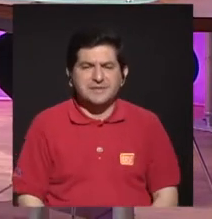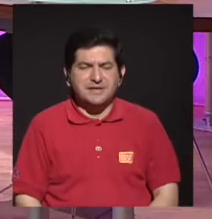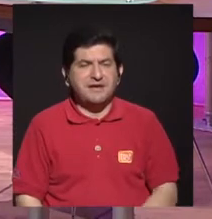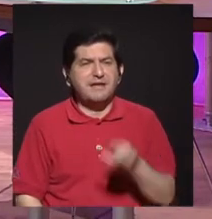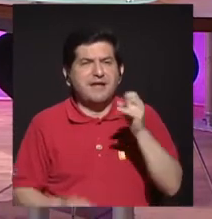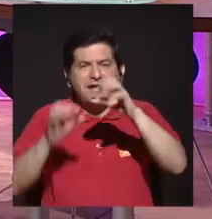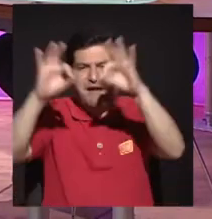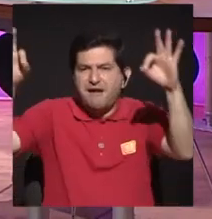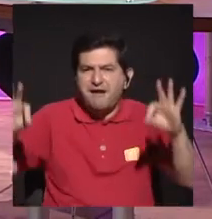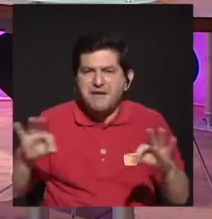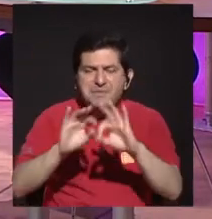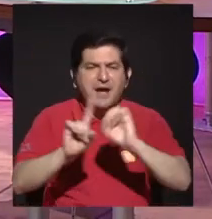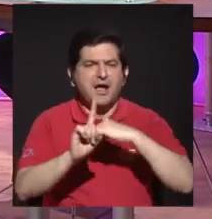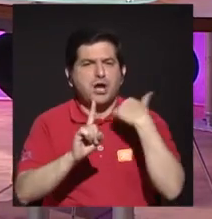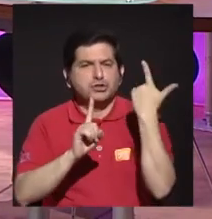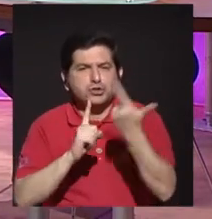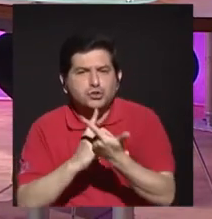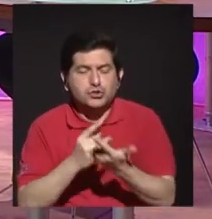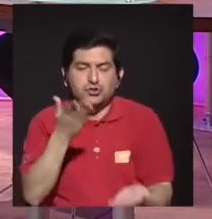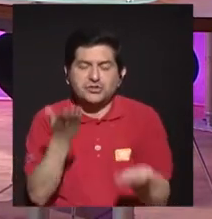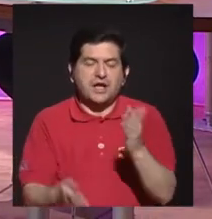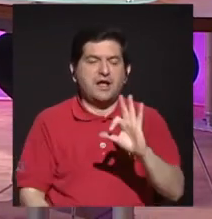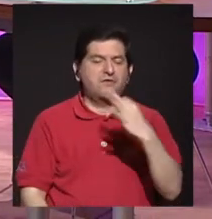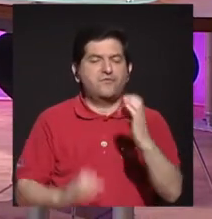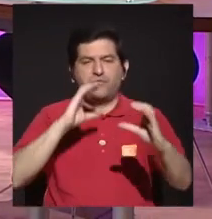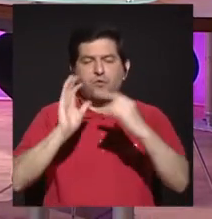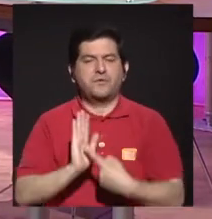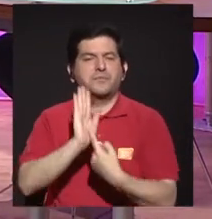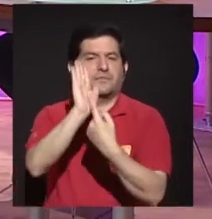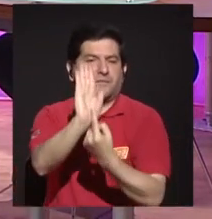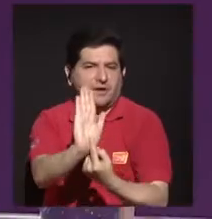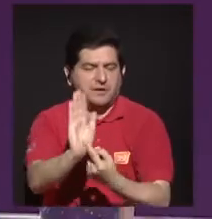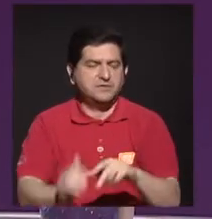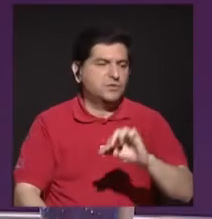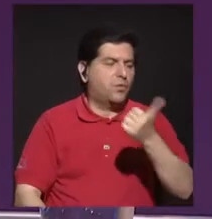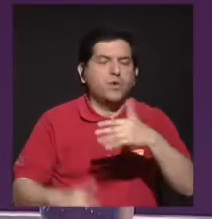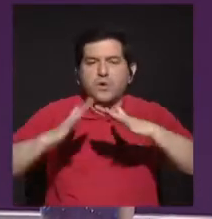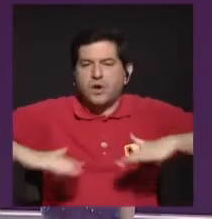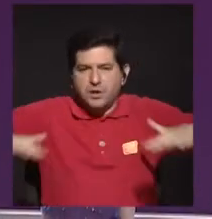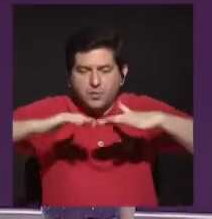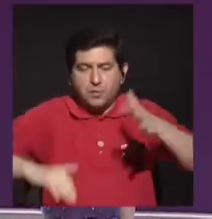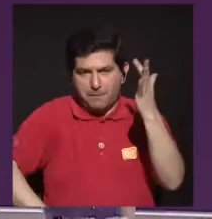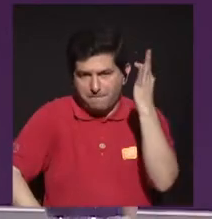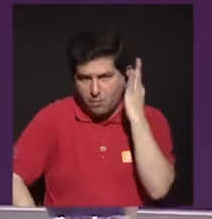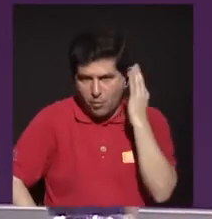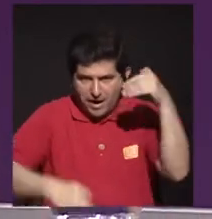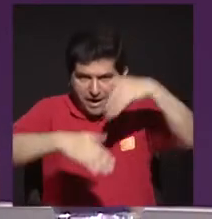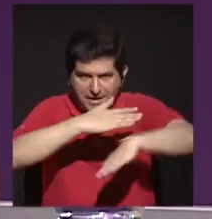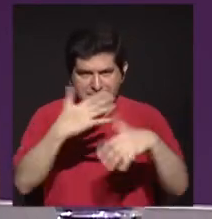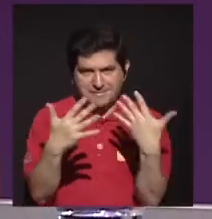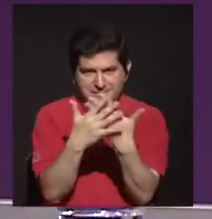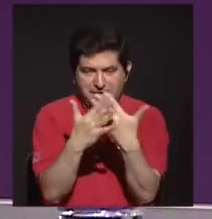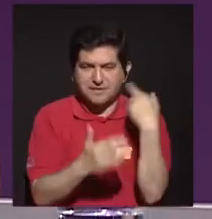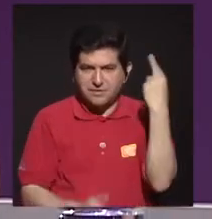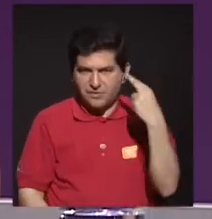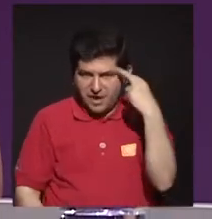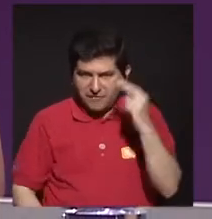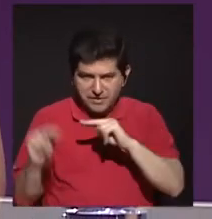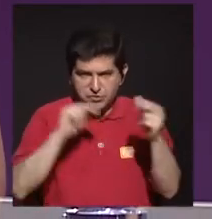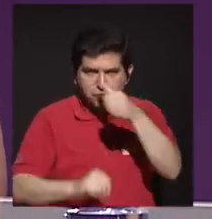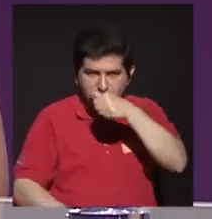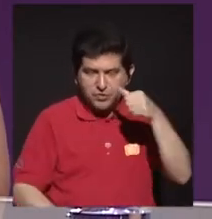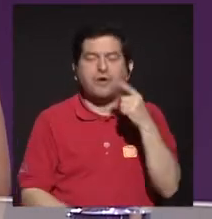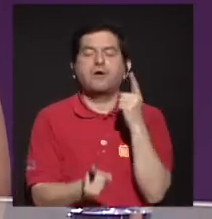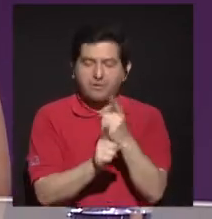que se maneja socialmente, ya sea a través de medios de comunicación y demás, de las mujeres que están en la cárcel por tráfico de drogas.